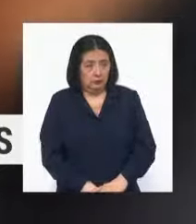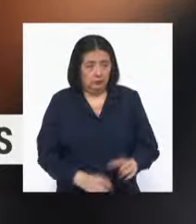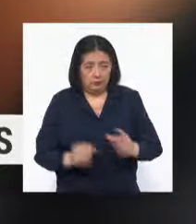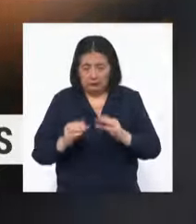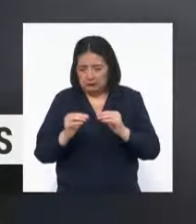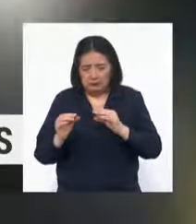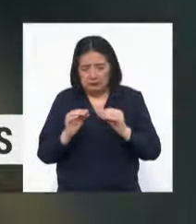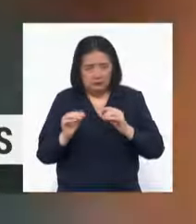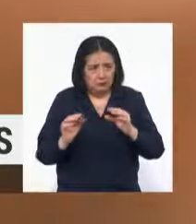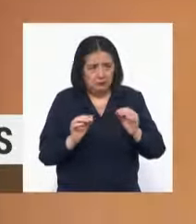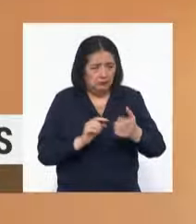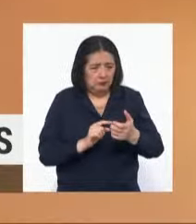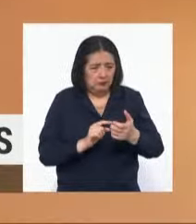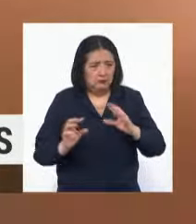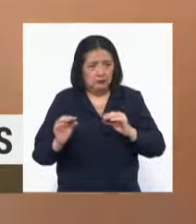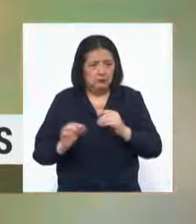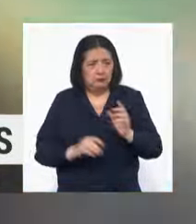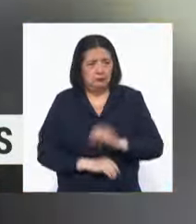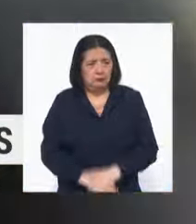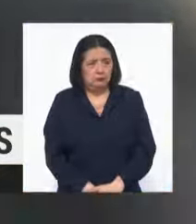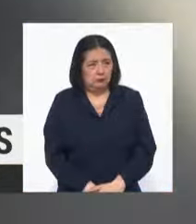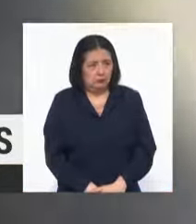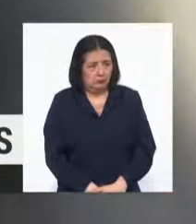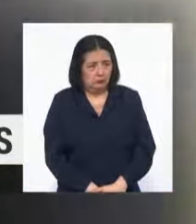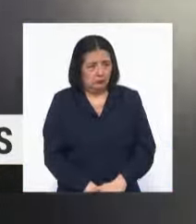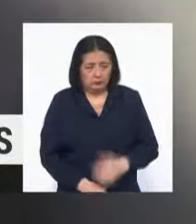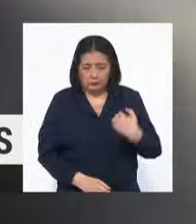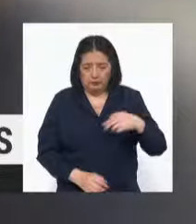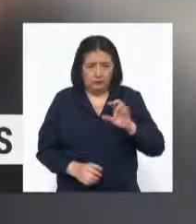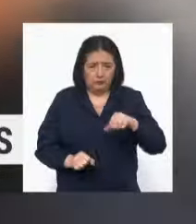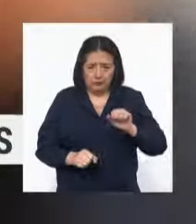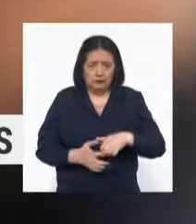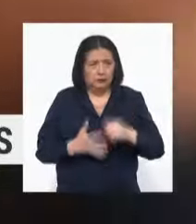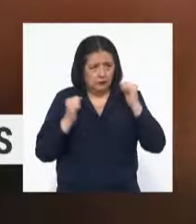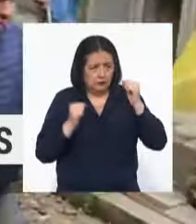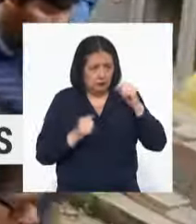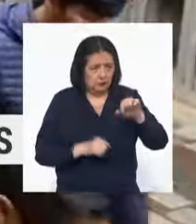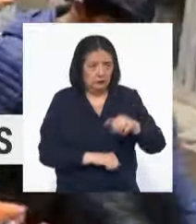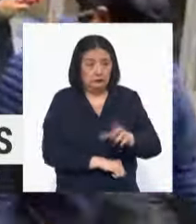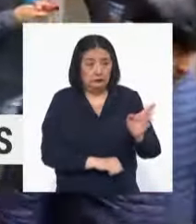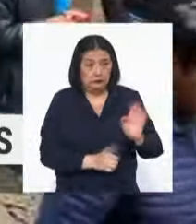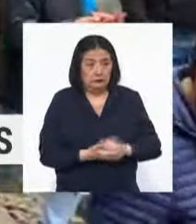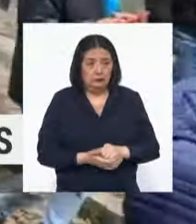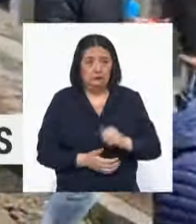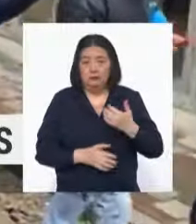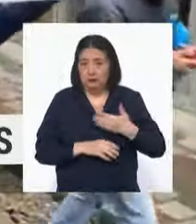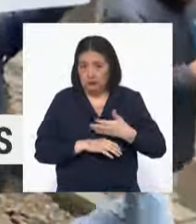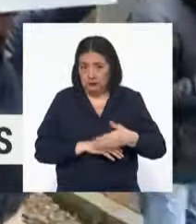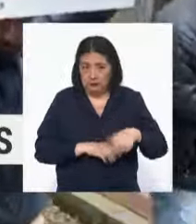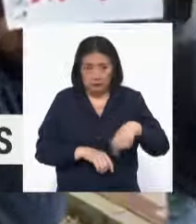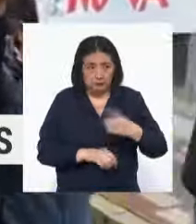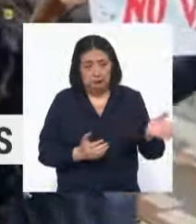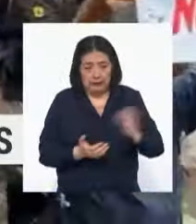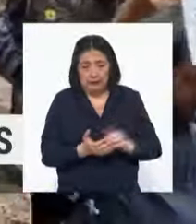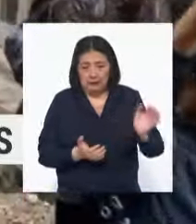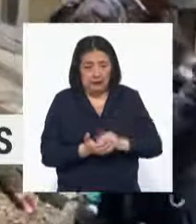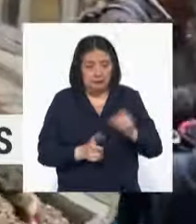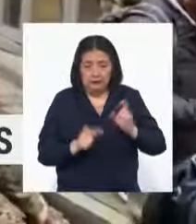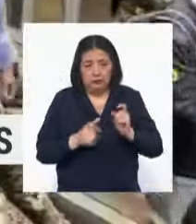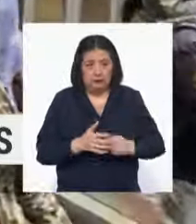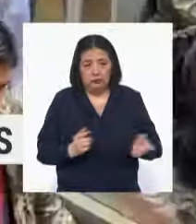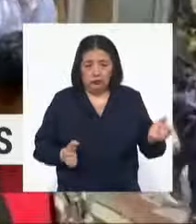Estamos terminando de ¡tenemos derecho a la protesta! ¡Tenemos Con el paso de las horas, más ciudadanos se